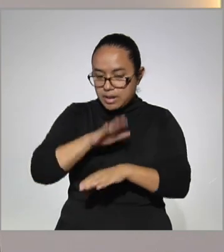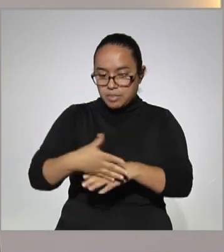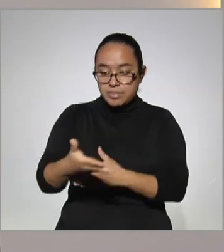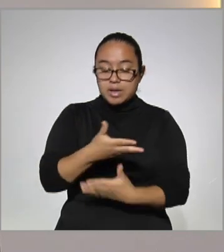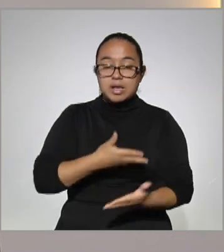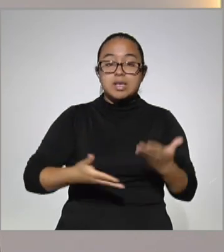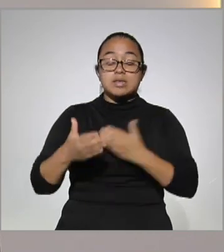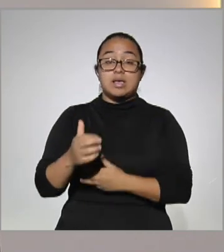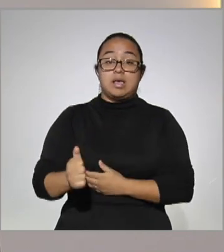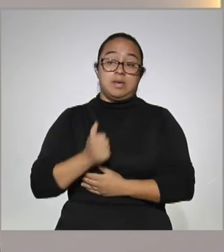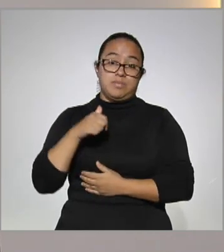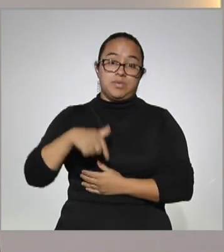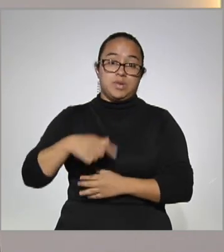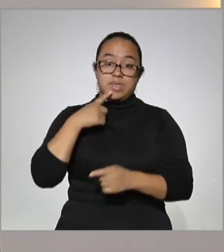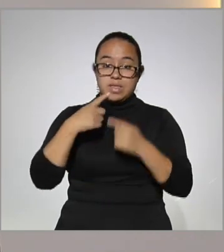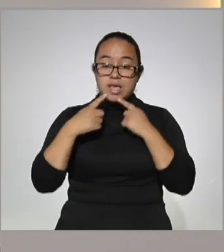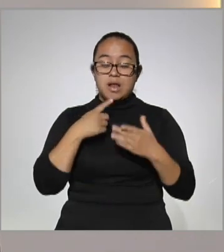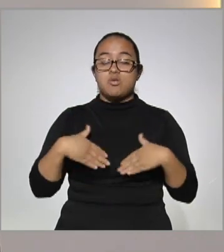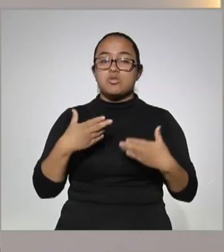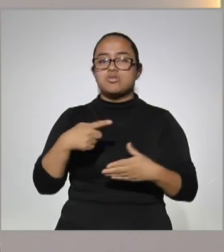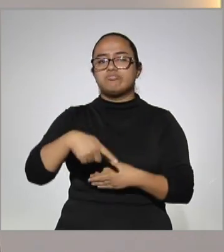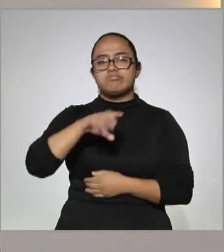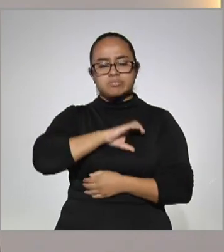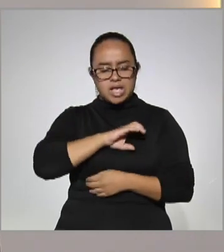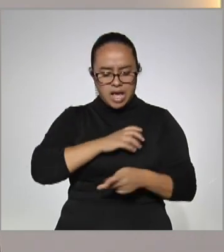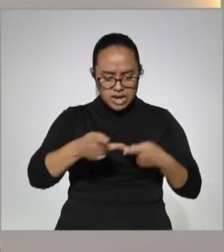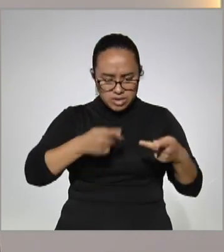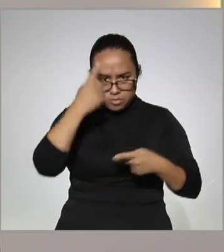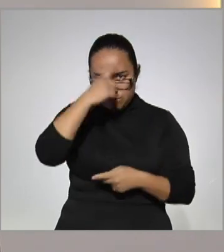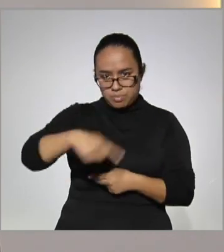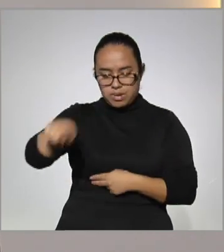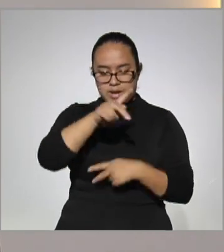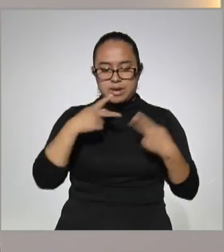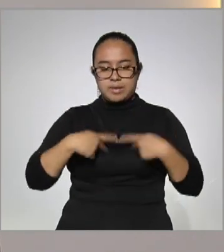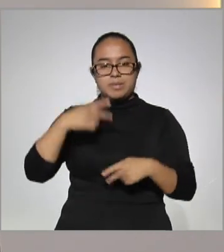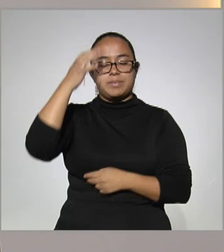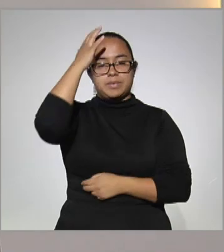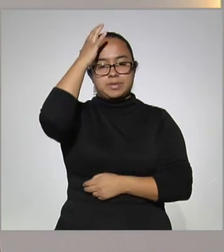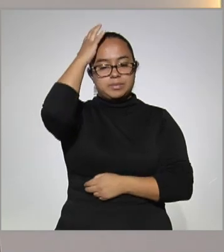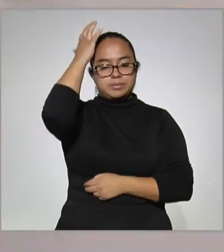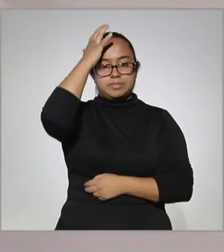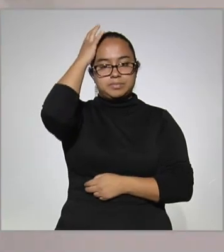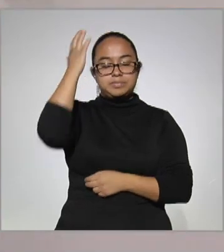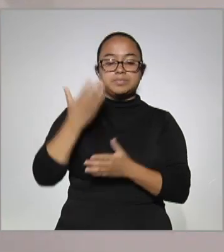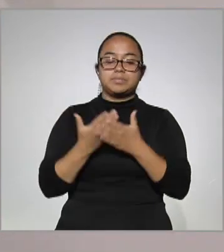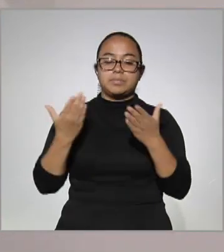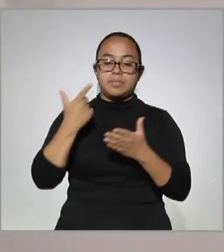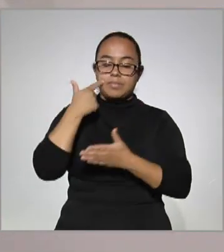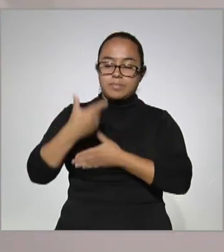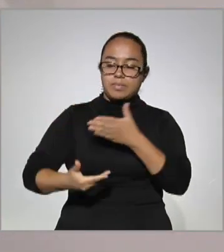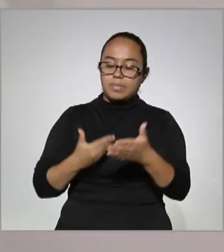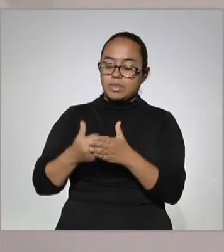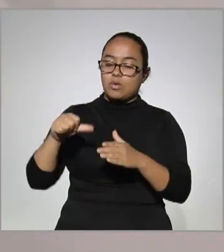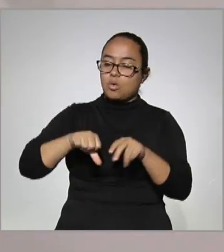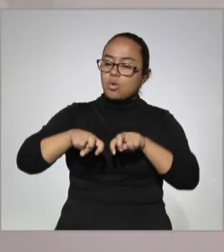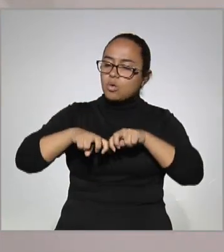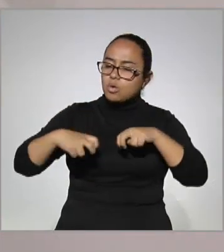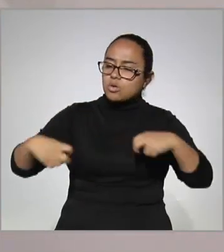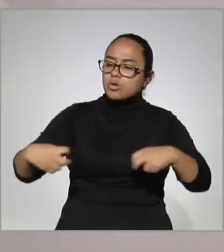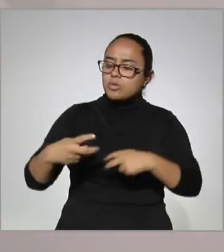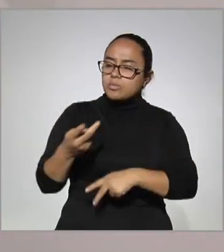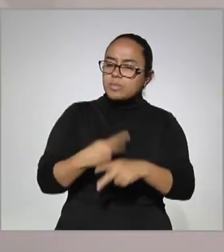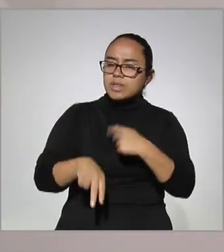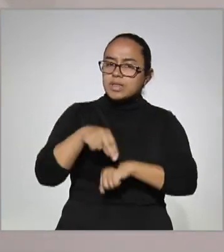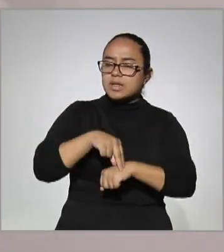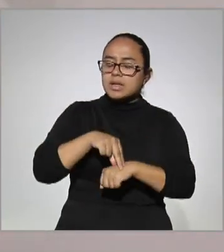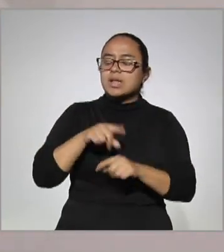que es un programa hecho con cariño y entusiasmo para todos ustedes. Pues Pepe, yo ya estoy listísima. Bueno, les presento a los especialistas que nos acompañan el día de